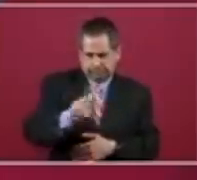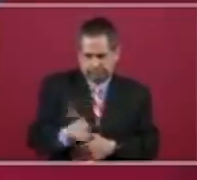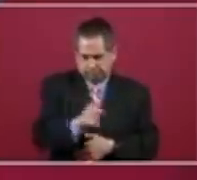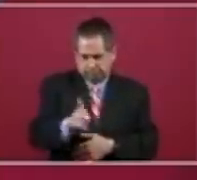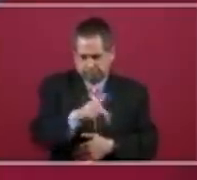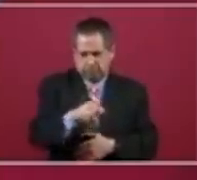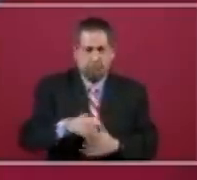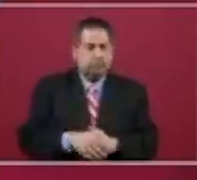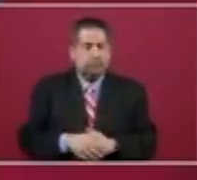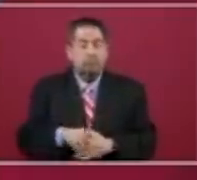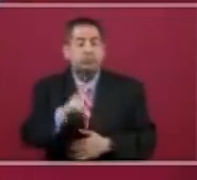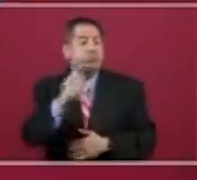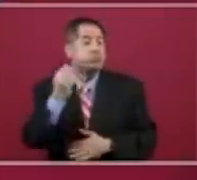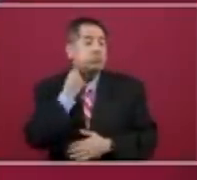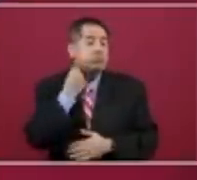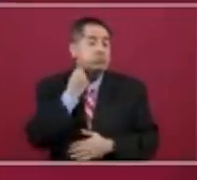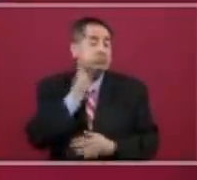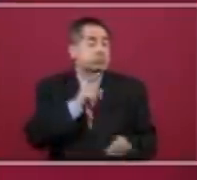un abogado